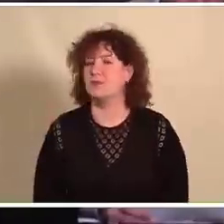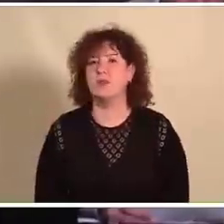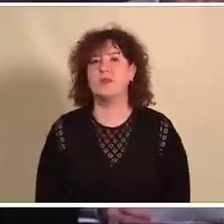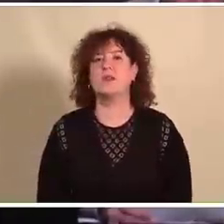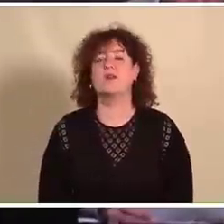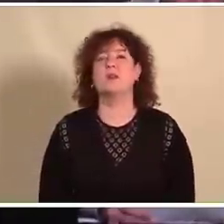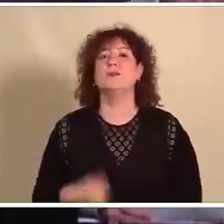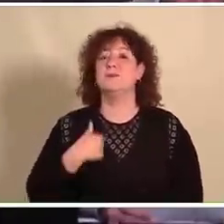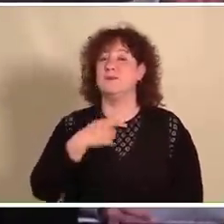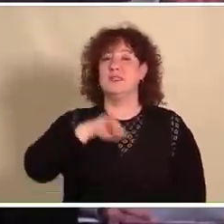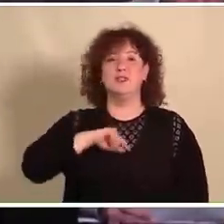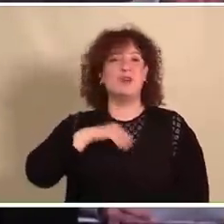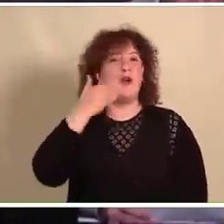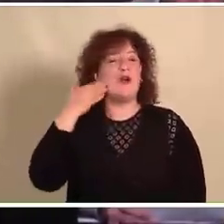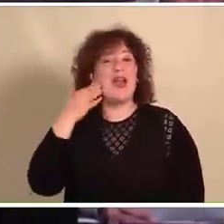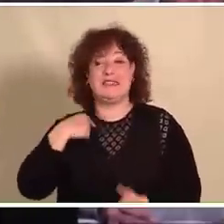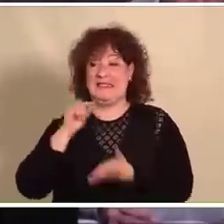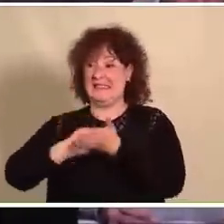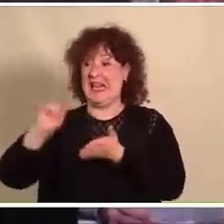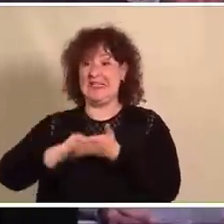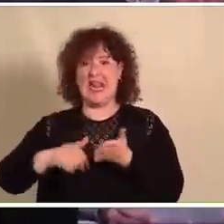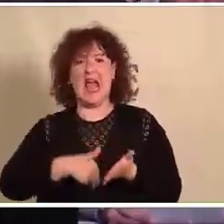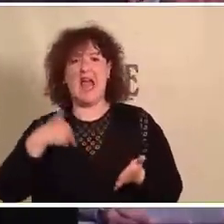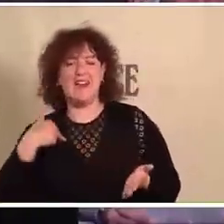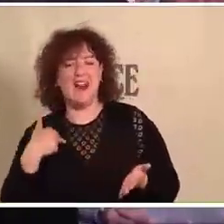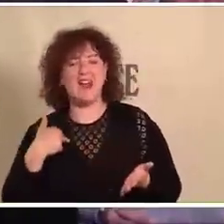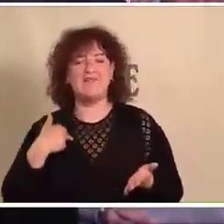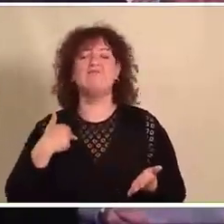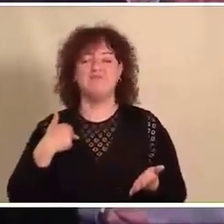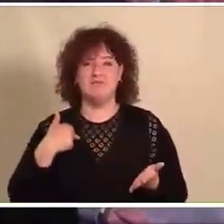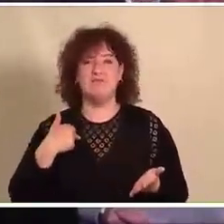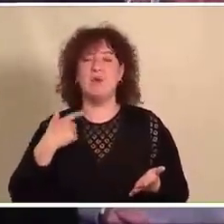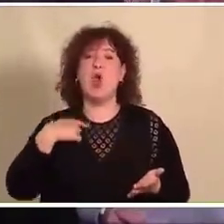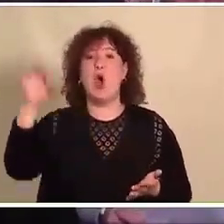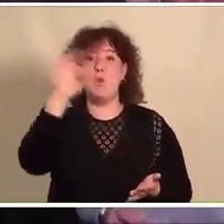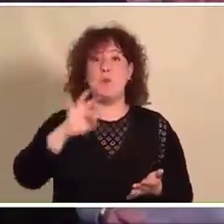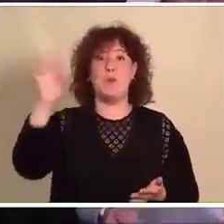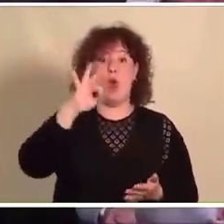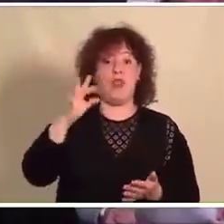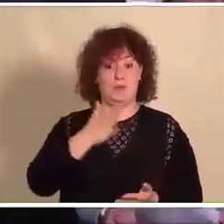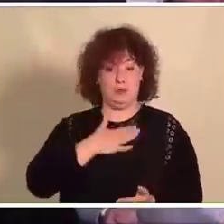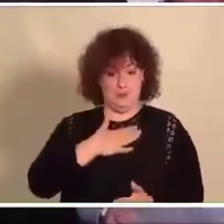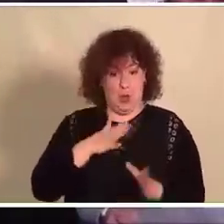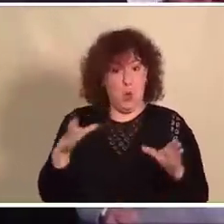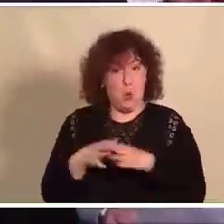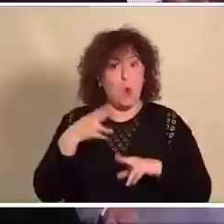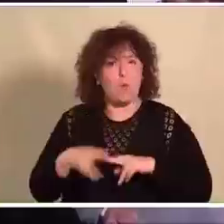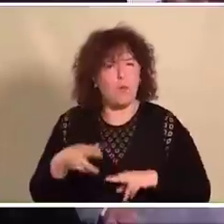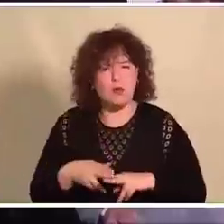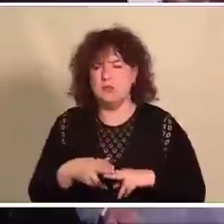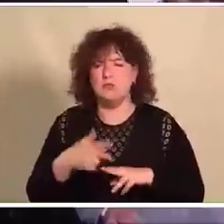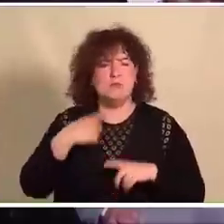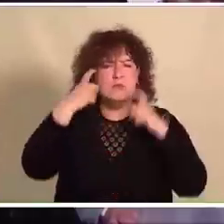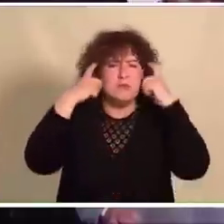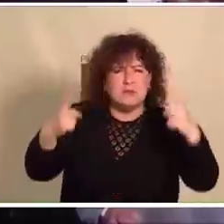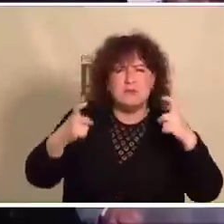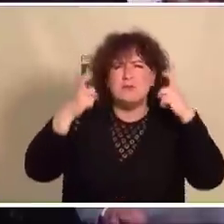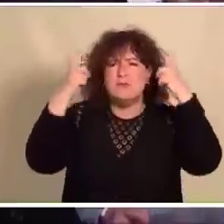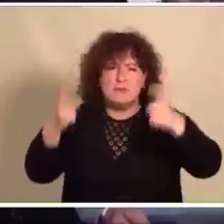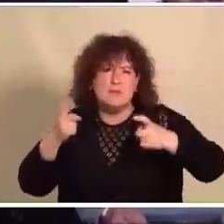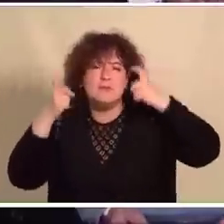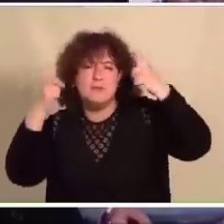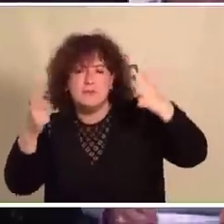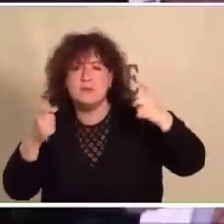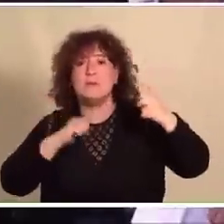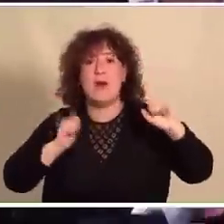Es un honor para mí como secretaria general poder decir que podemos mi organización política se ha dejado la piel para construir un